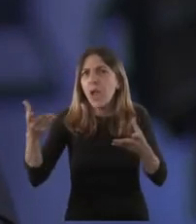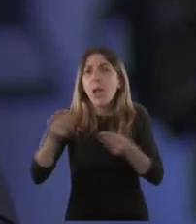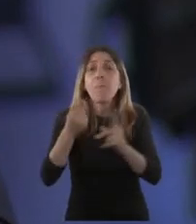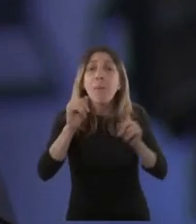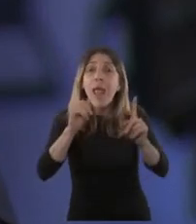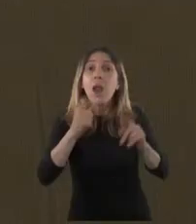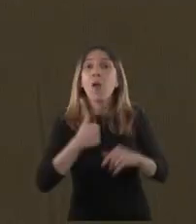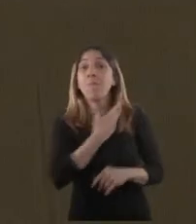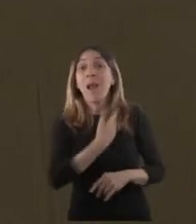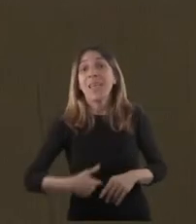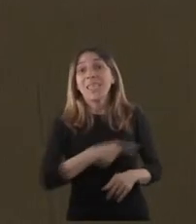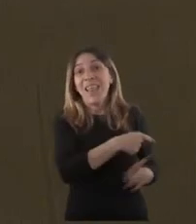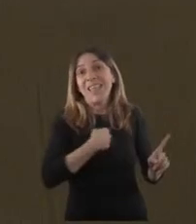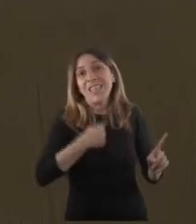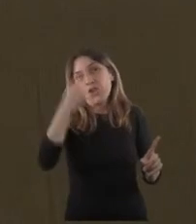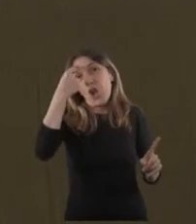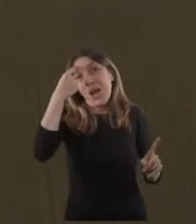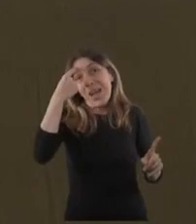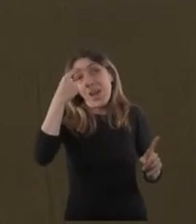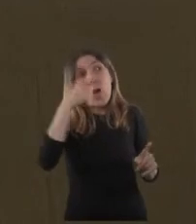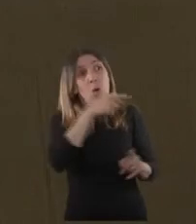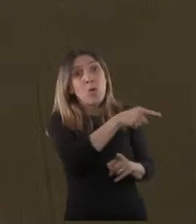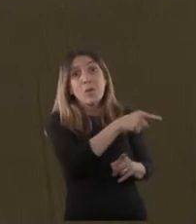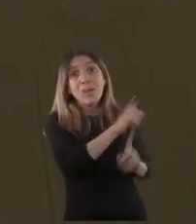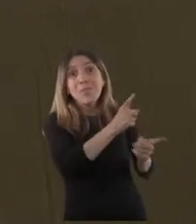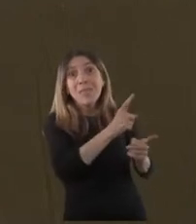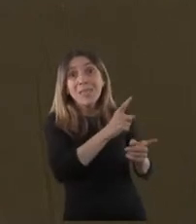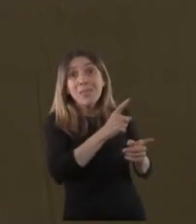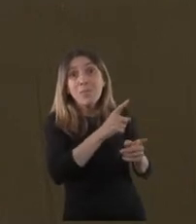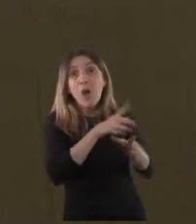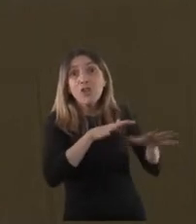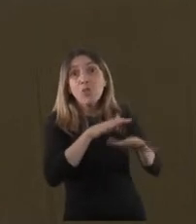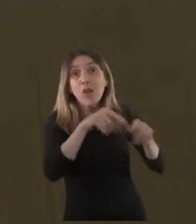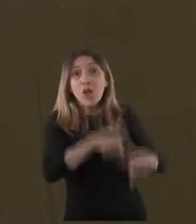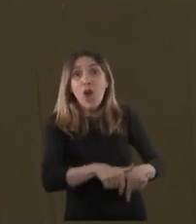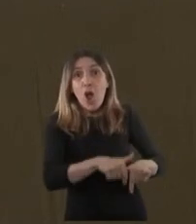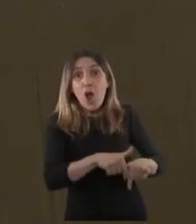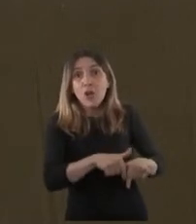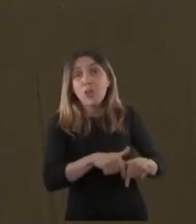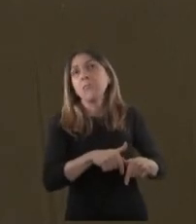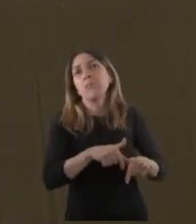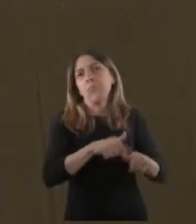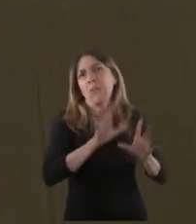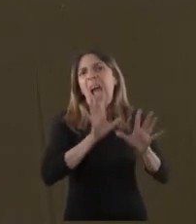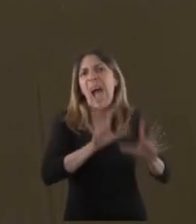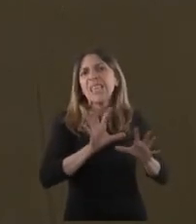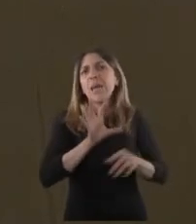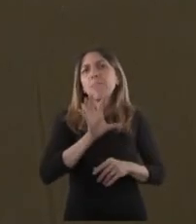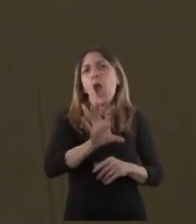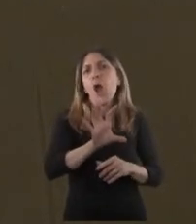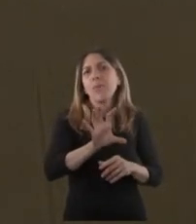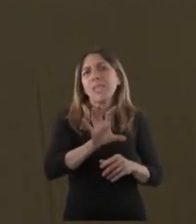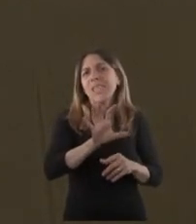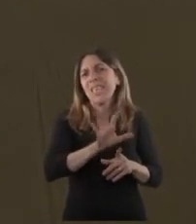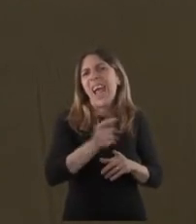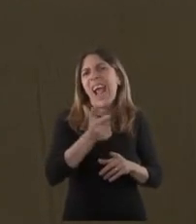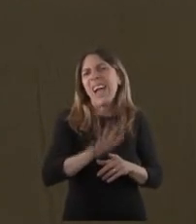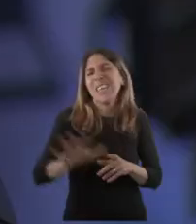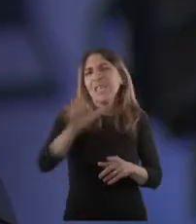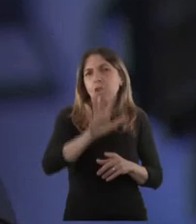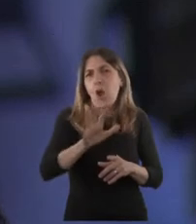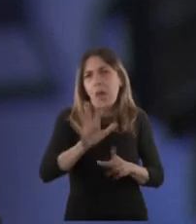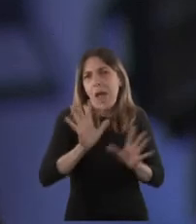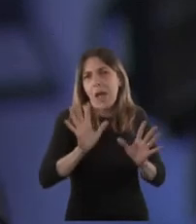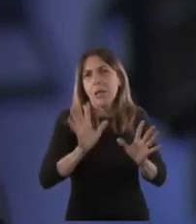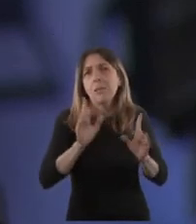presidente, y lo que usted está viviendo hoy y que se vive en gran parte de la provincia con este sector, es